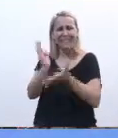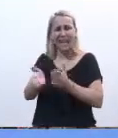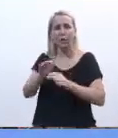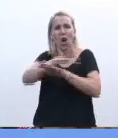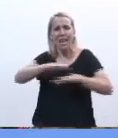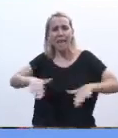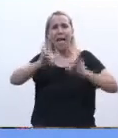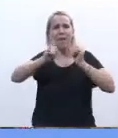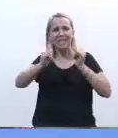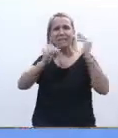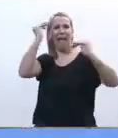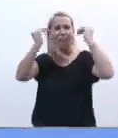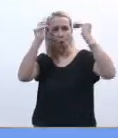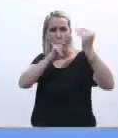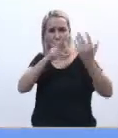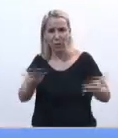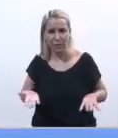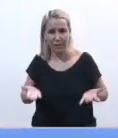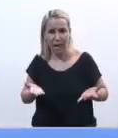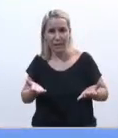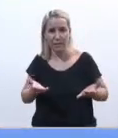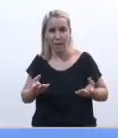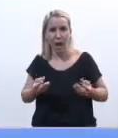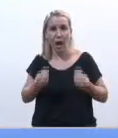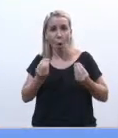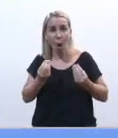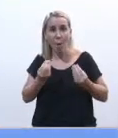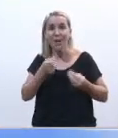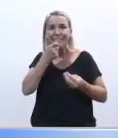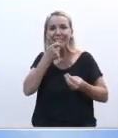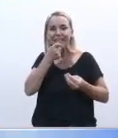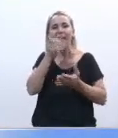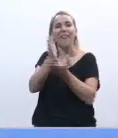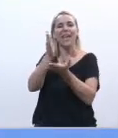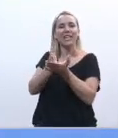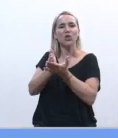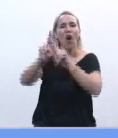niñas, adolescentes y adultas cuando se les niega el derecho.